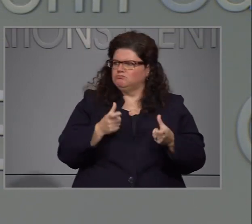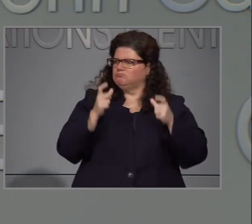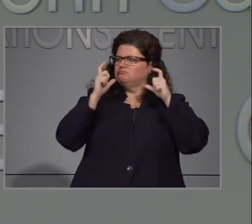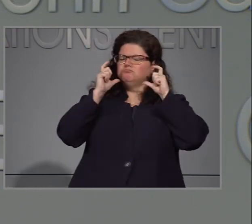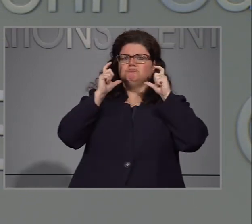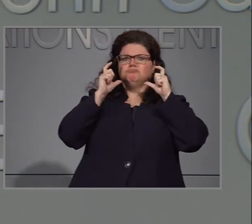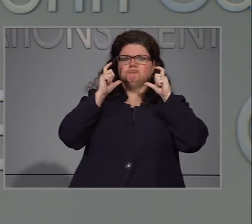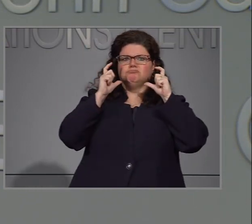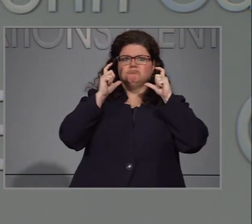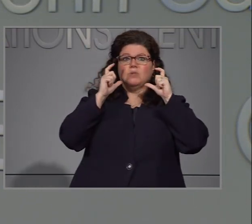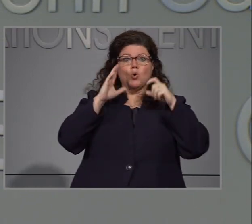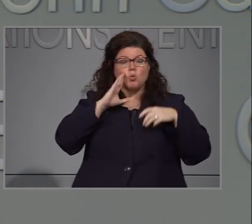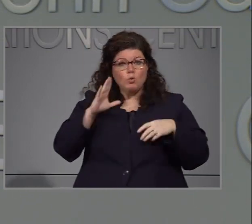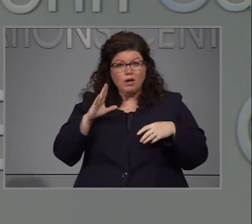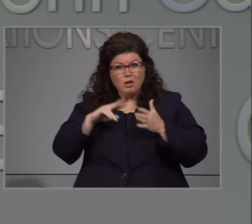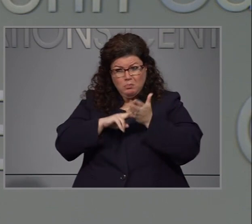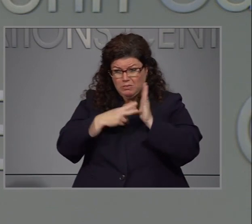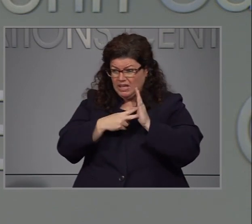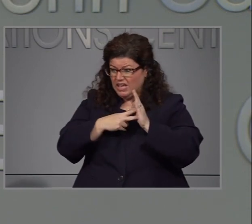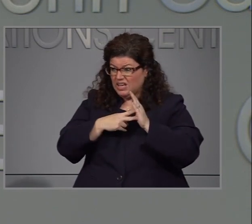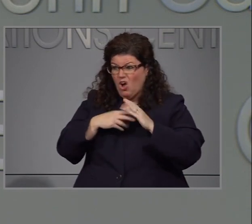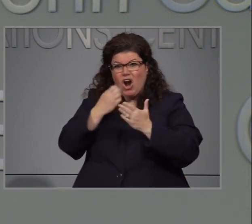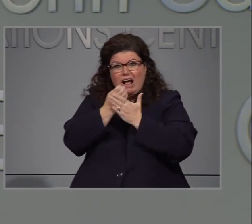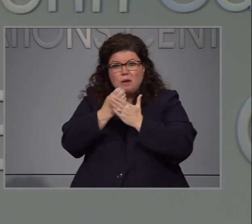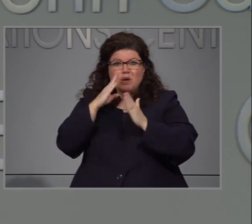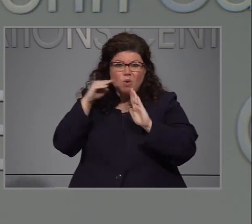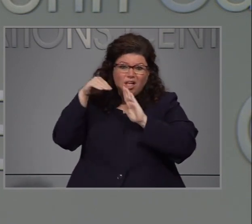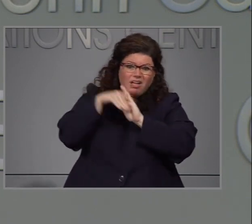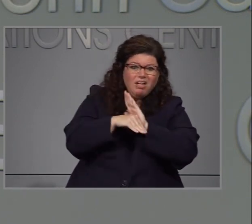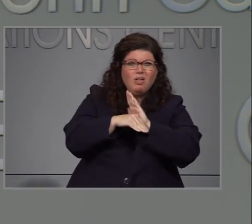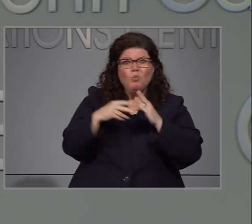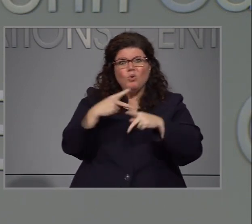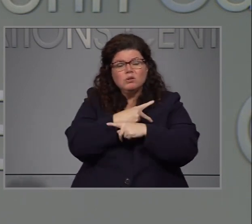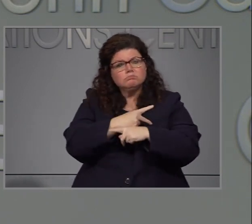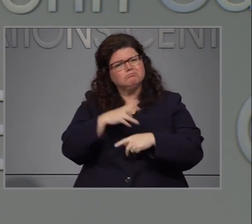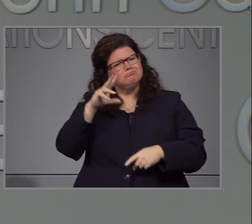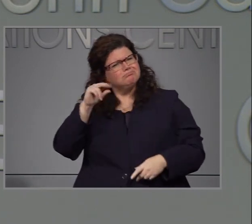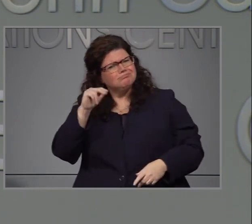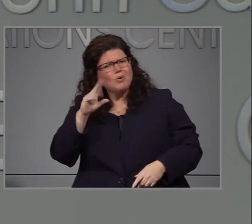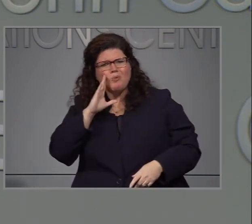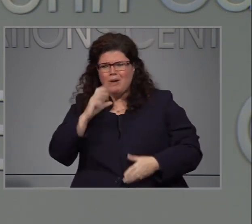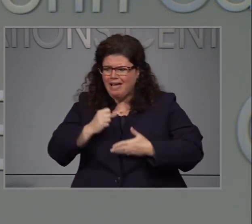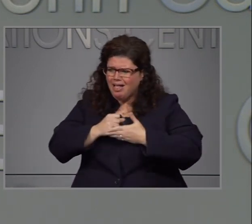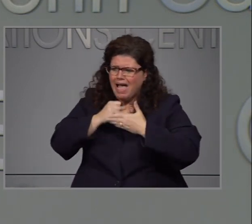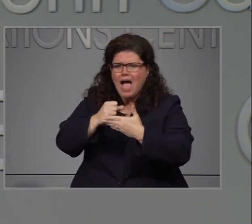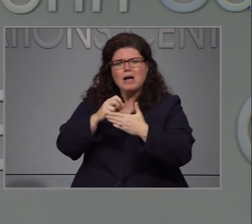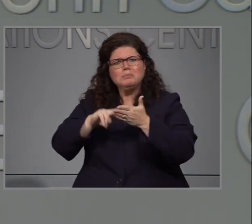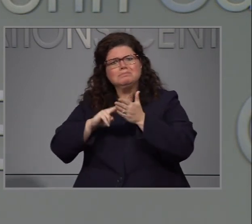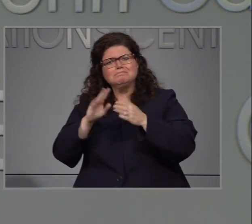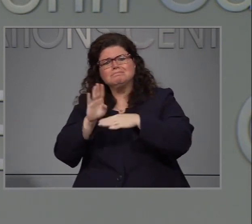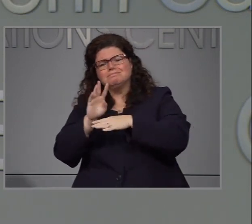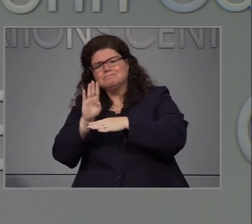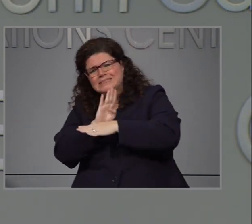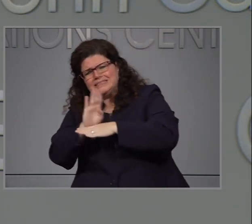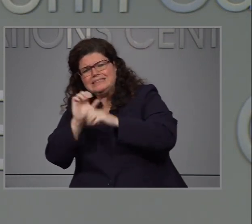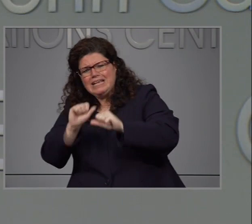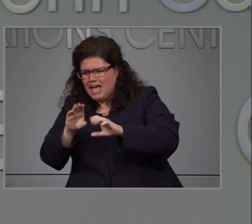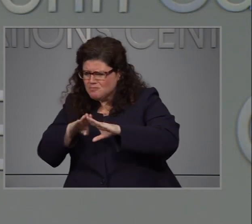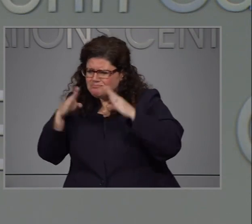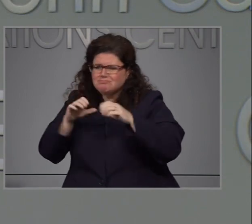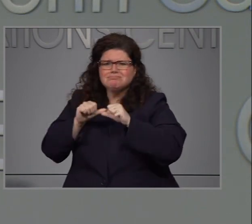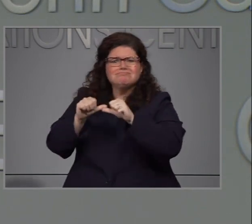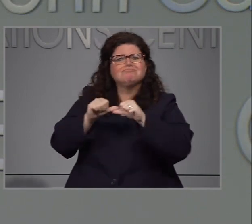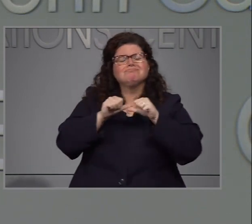nuestra economía, de hecho ayuda a nuestra economía haciendo que sea más seguro el ir de compras, hacer negocios